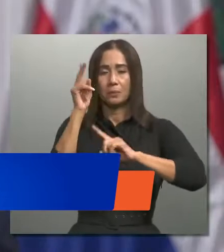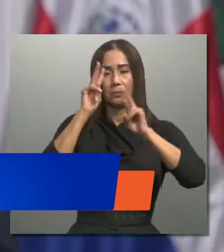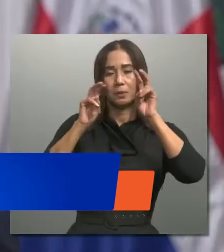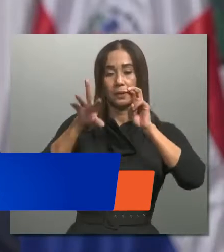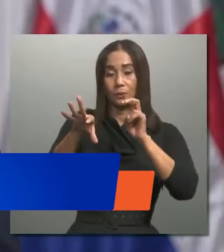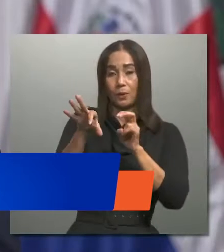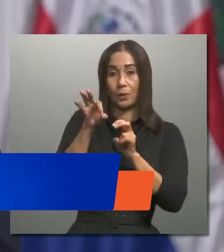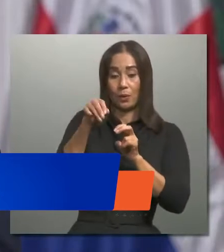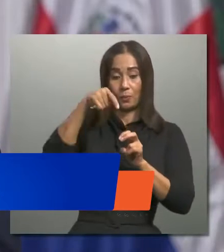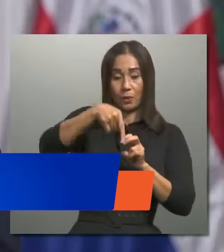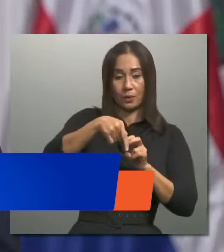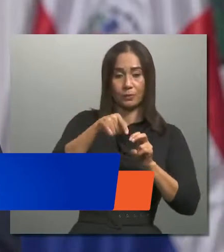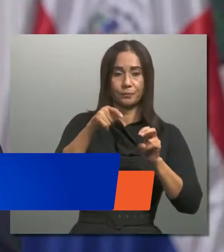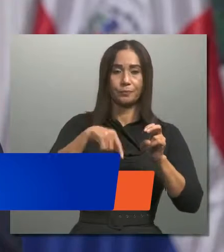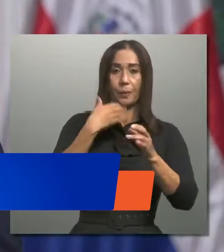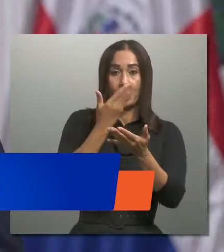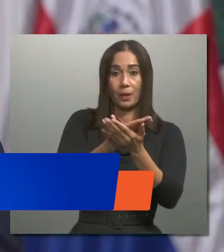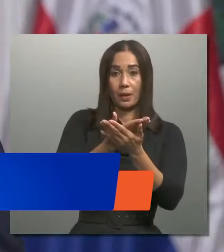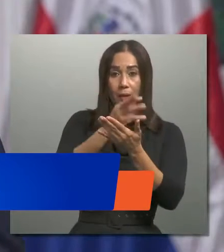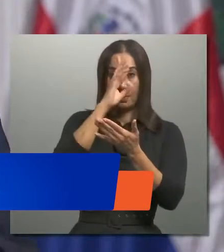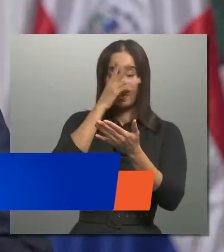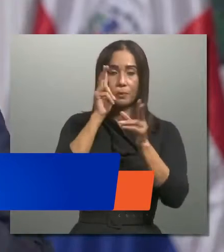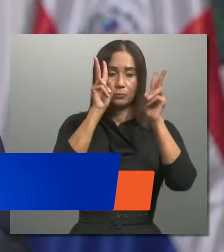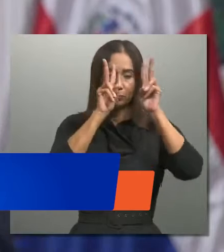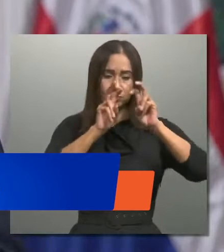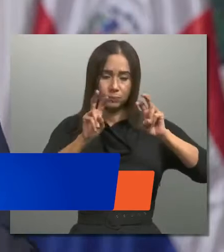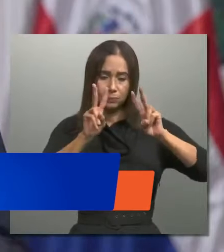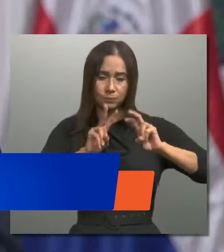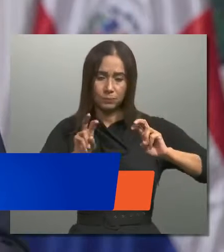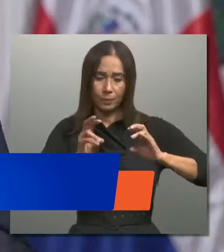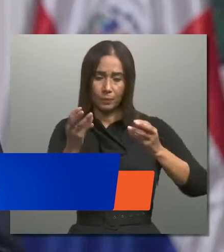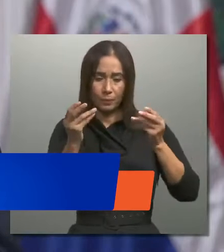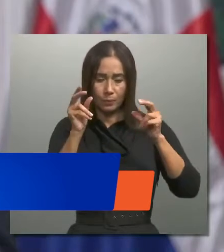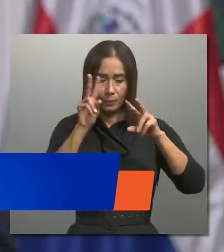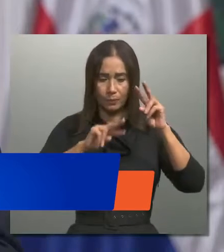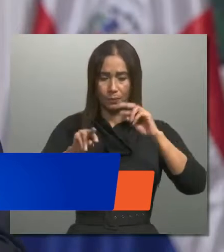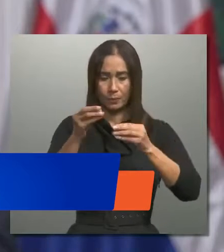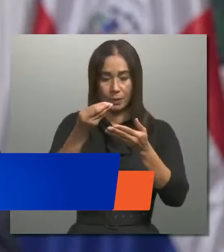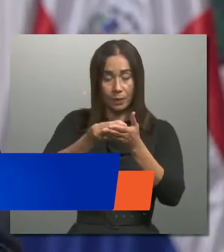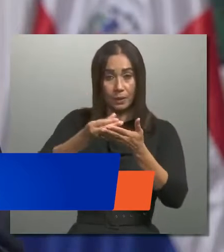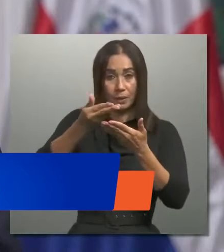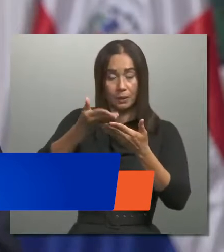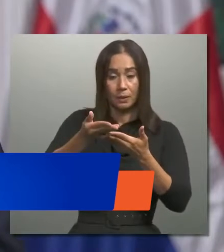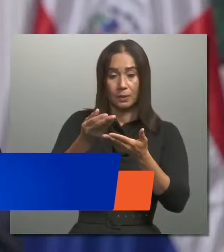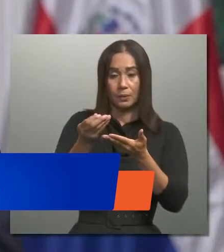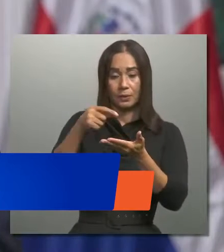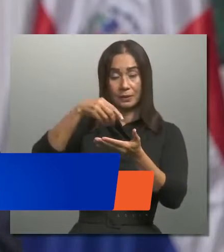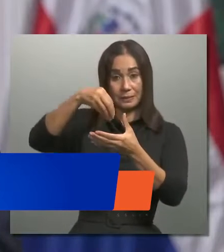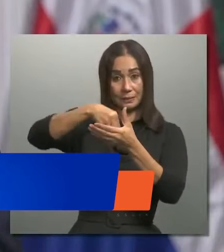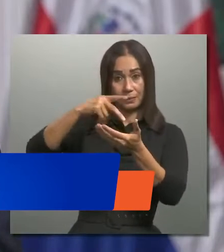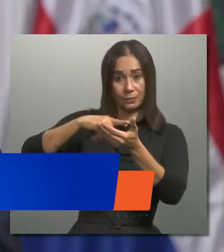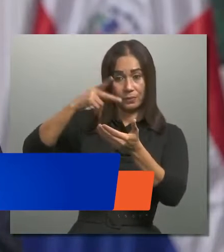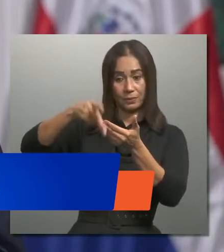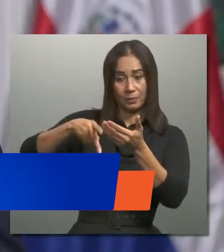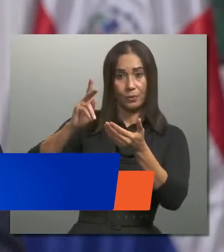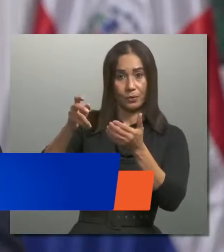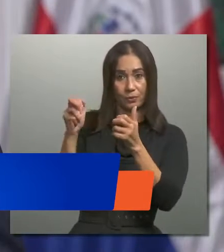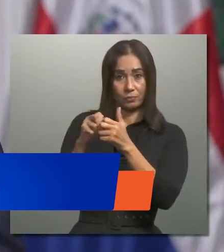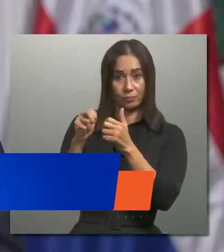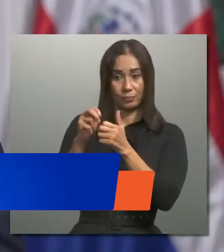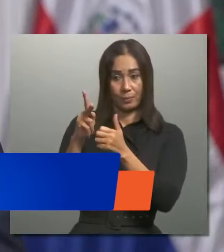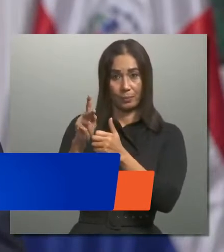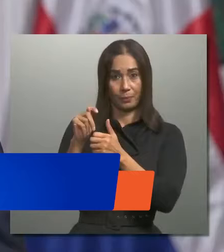licitaciones, realizará una auditoría que arrojará todos los detalles financieros de este proyecto.